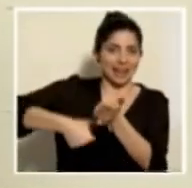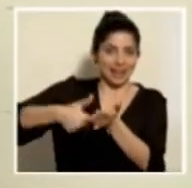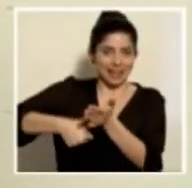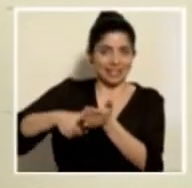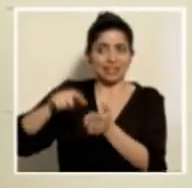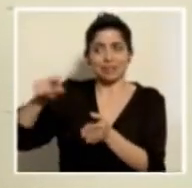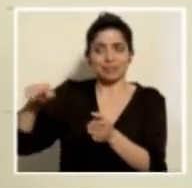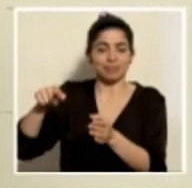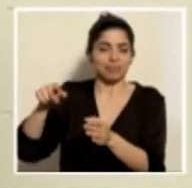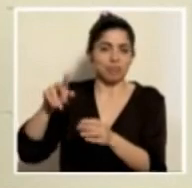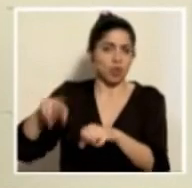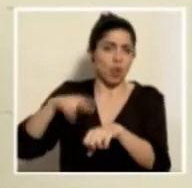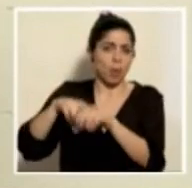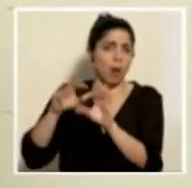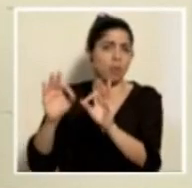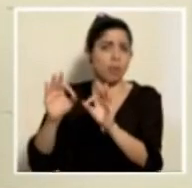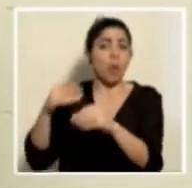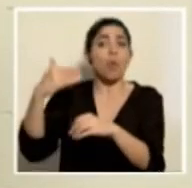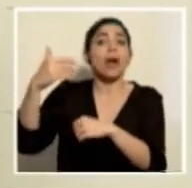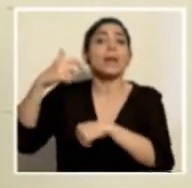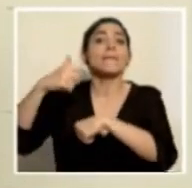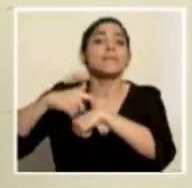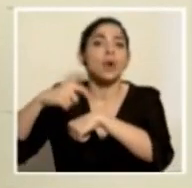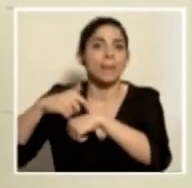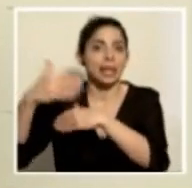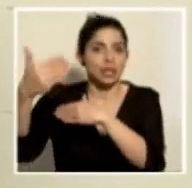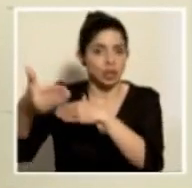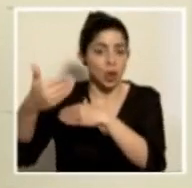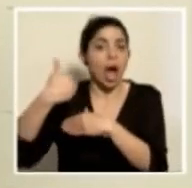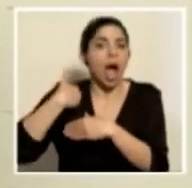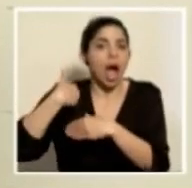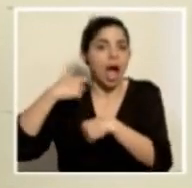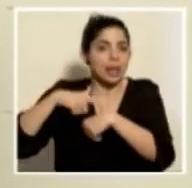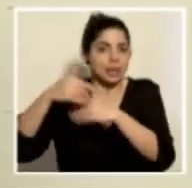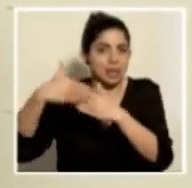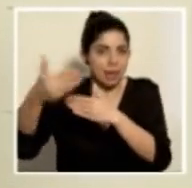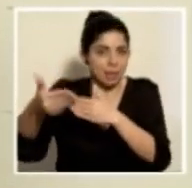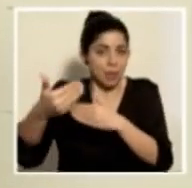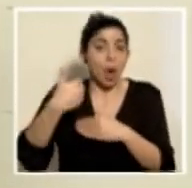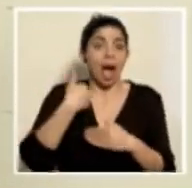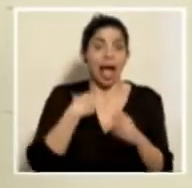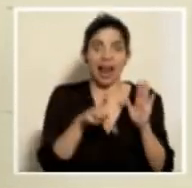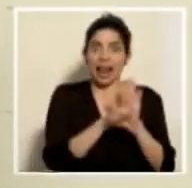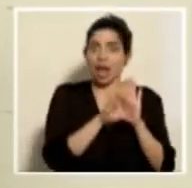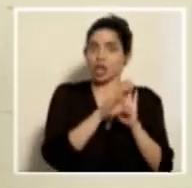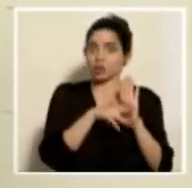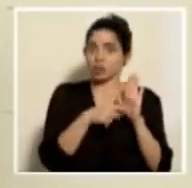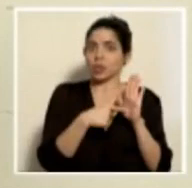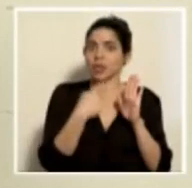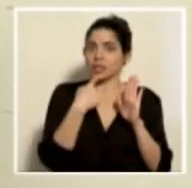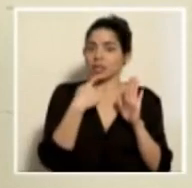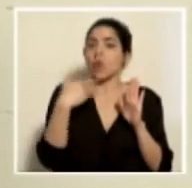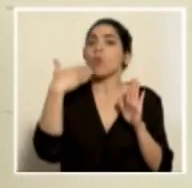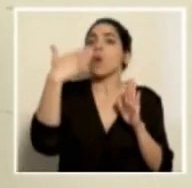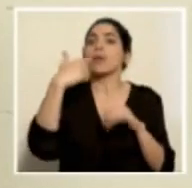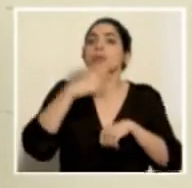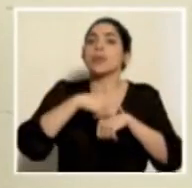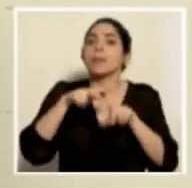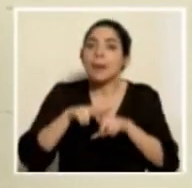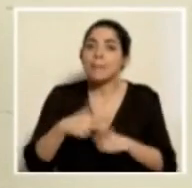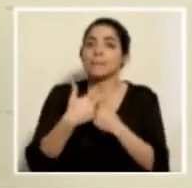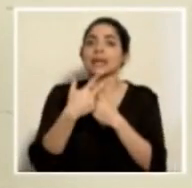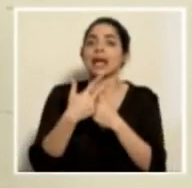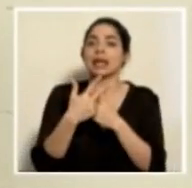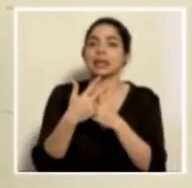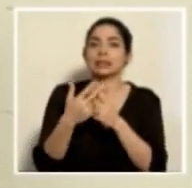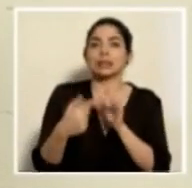Y eso está muy bien, pero para eso hay un tiempo, incluso hay un tiempo legal y constitucional. Y